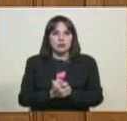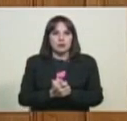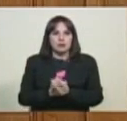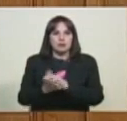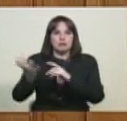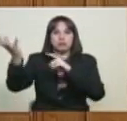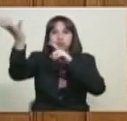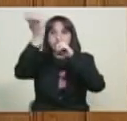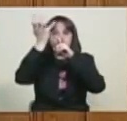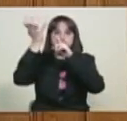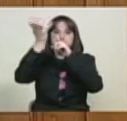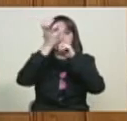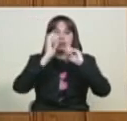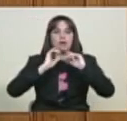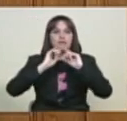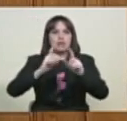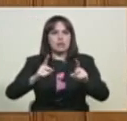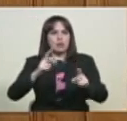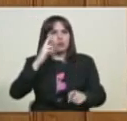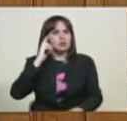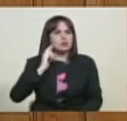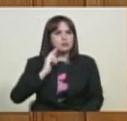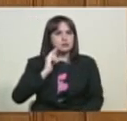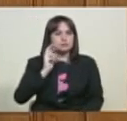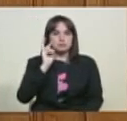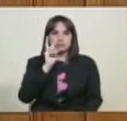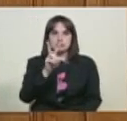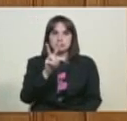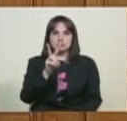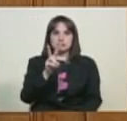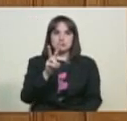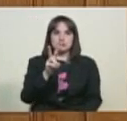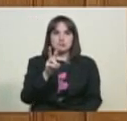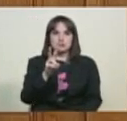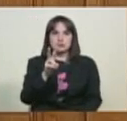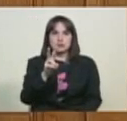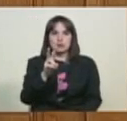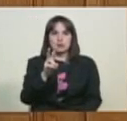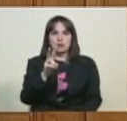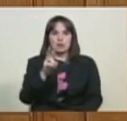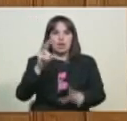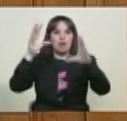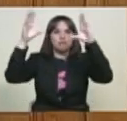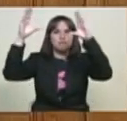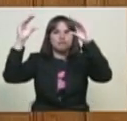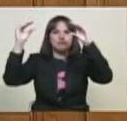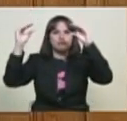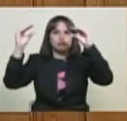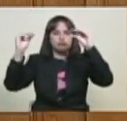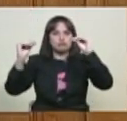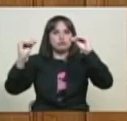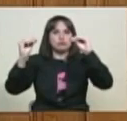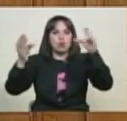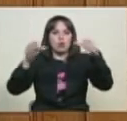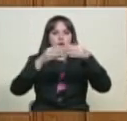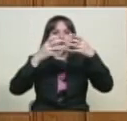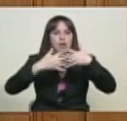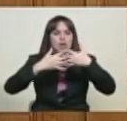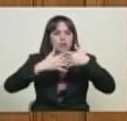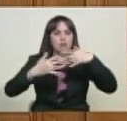dron que entra a la Avenida Bolívar es inhibido por los